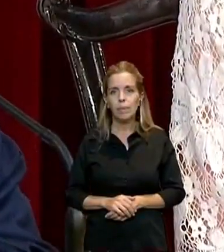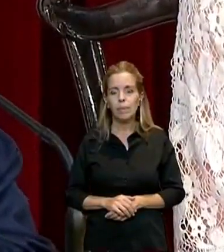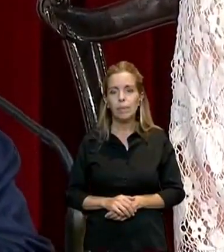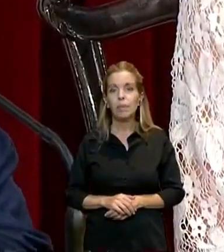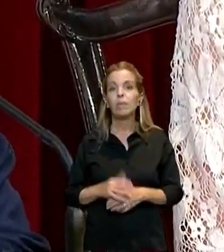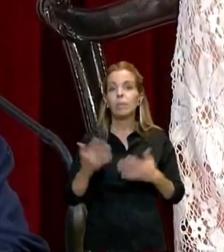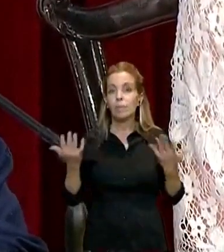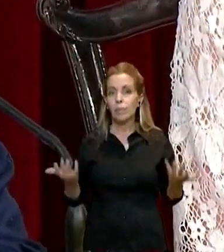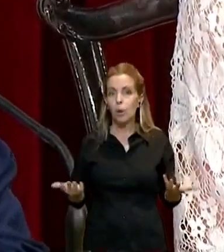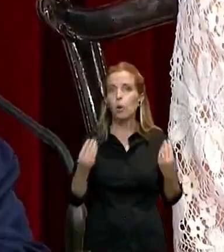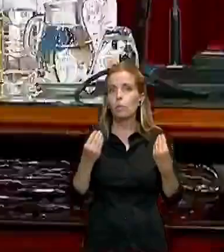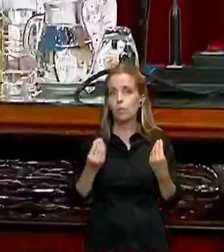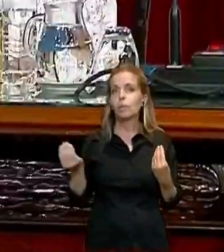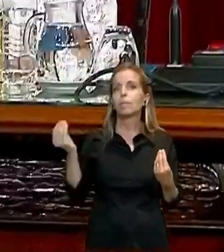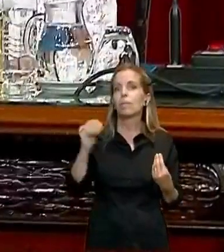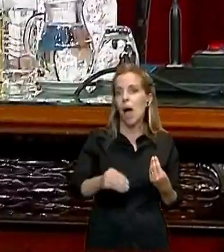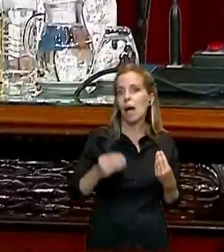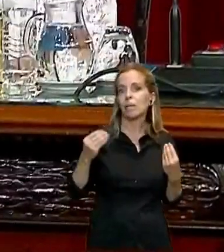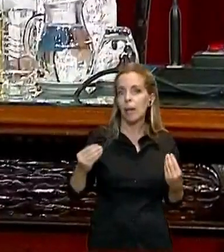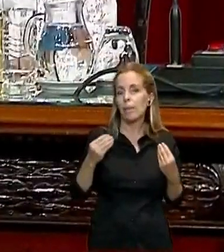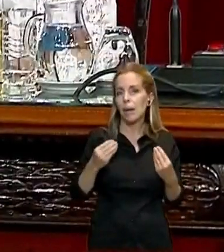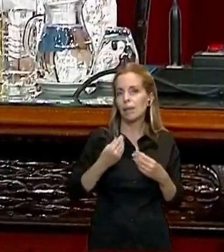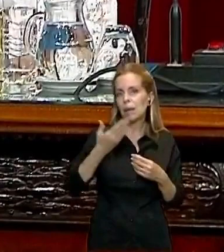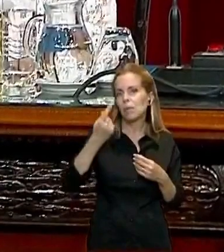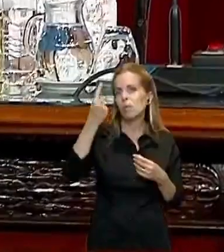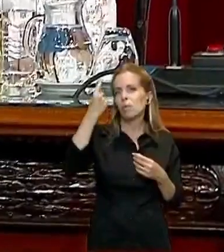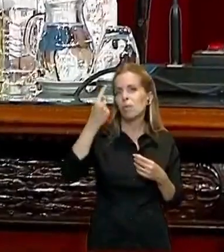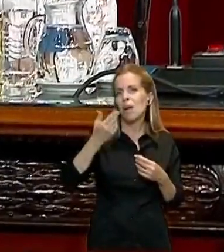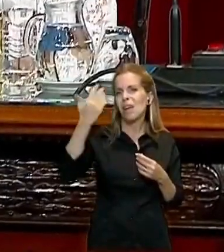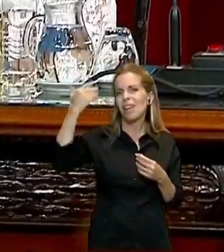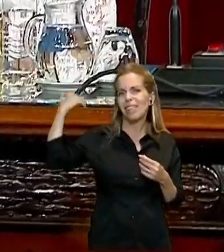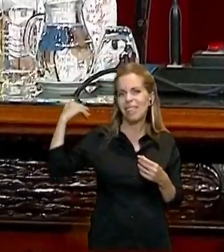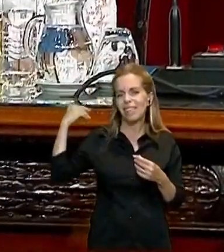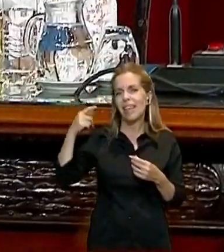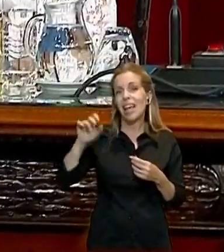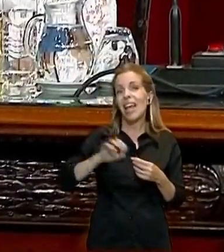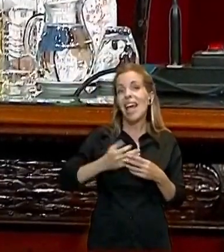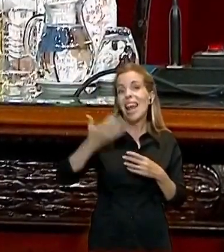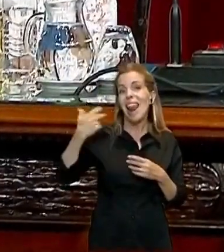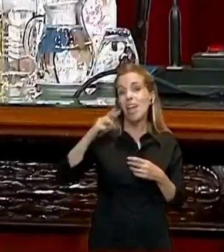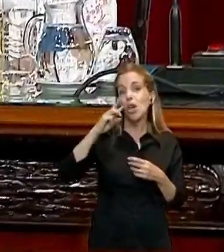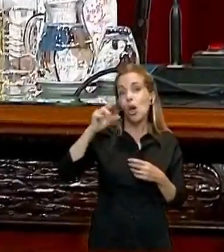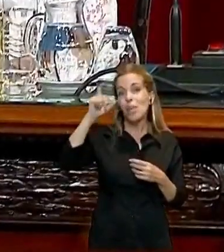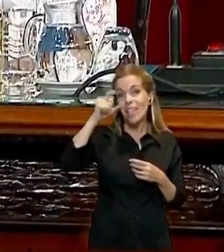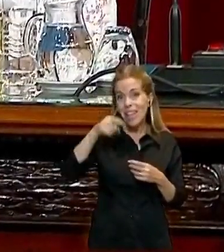A lo que se debe sumar aquella vez cuando no se trató en el año 2010.